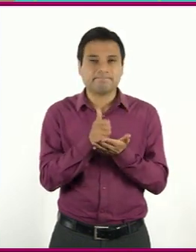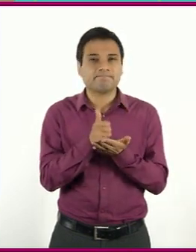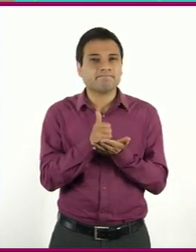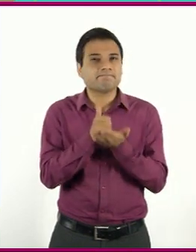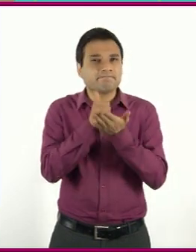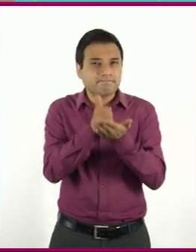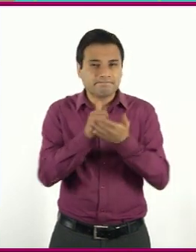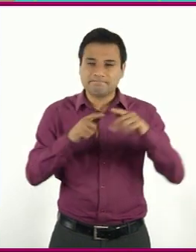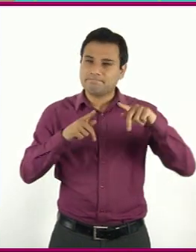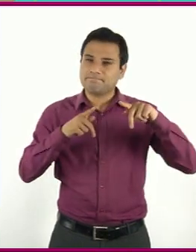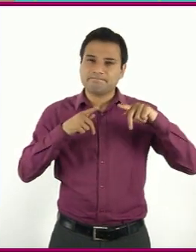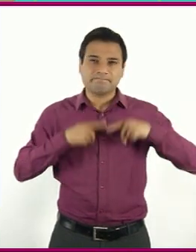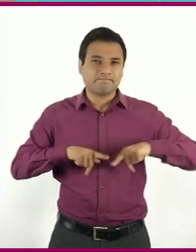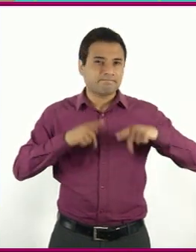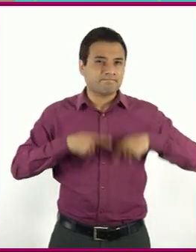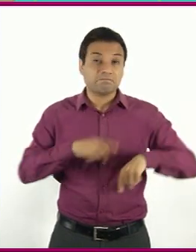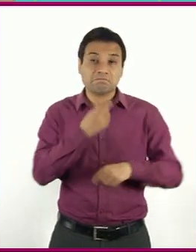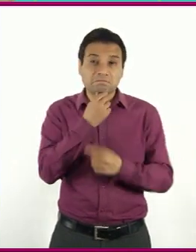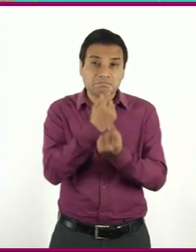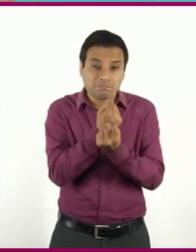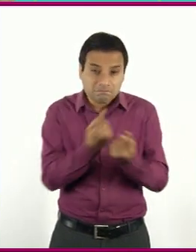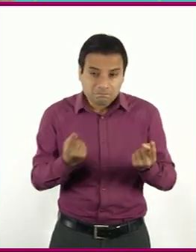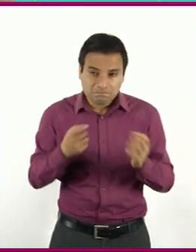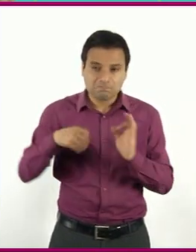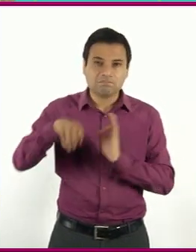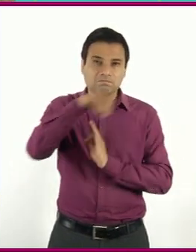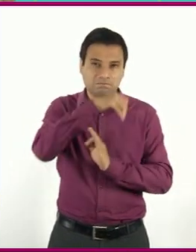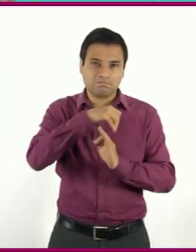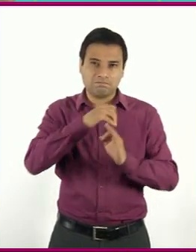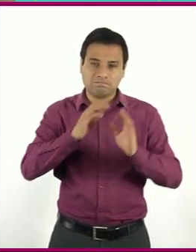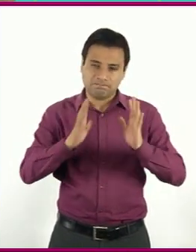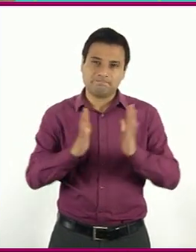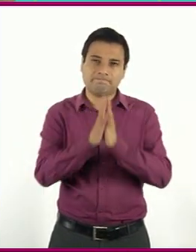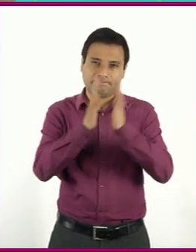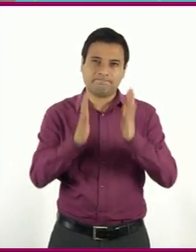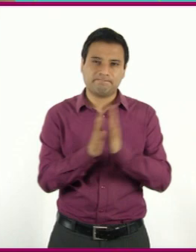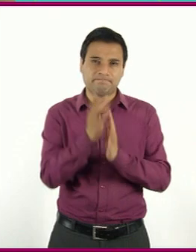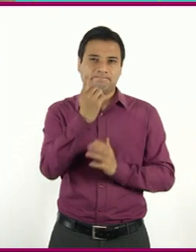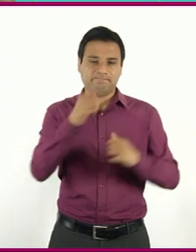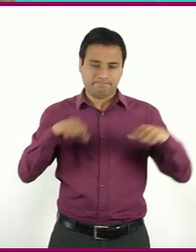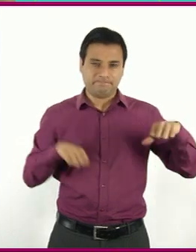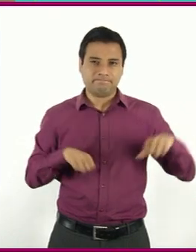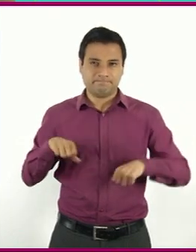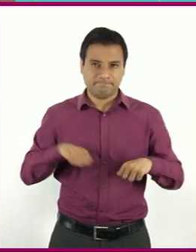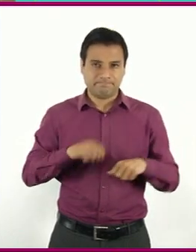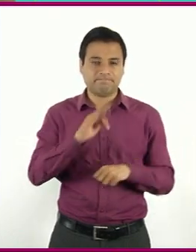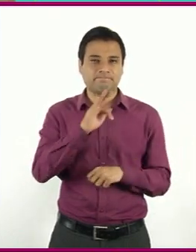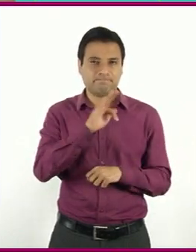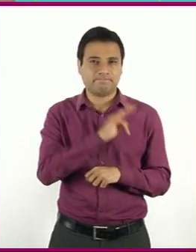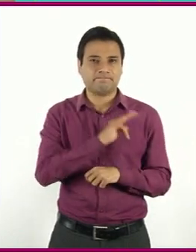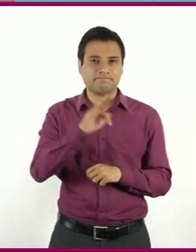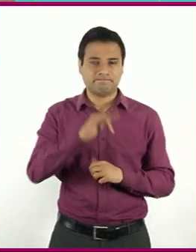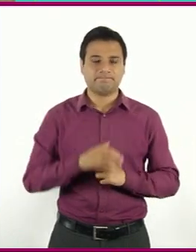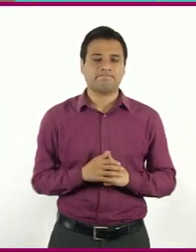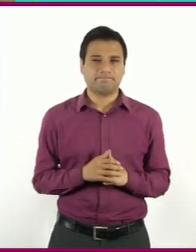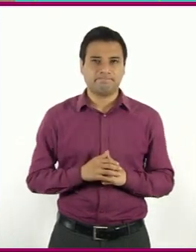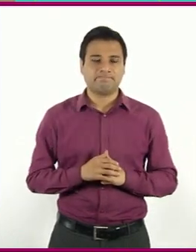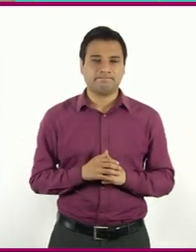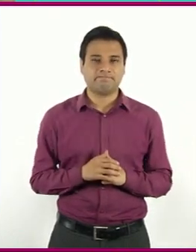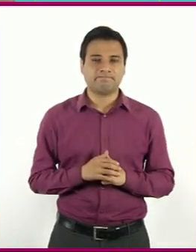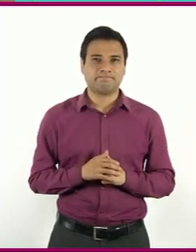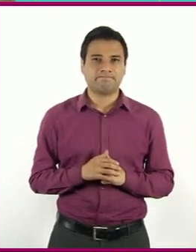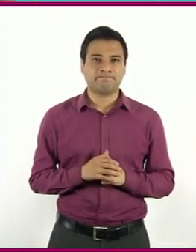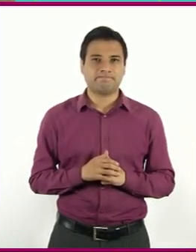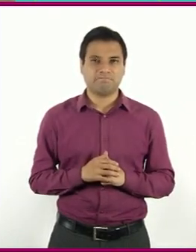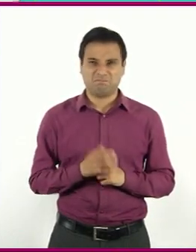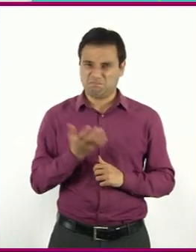integrar a todos los niños en una misma actividad escolar para desarrollar de forma armónica